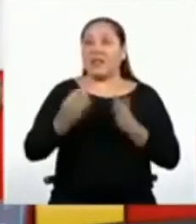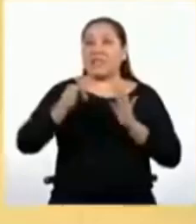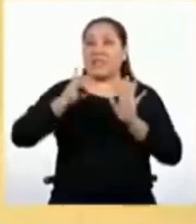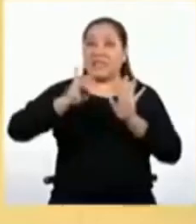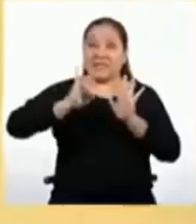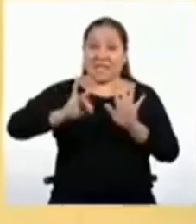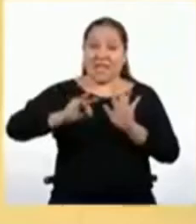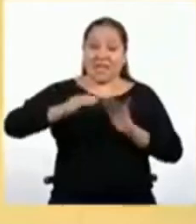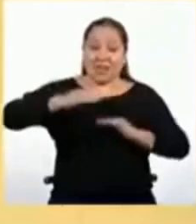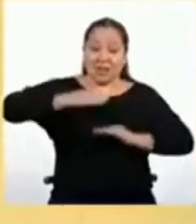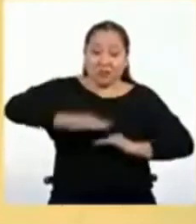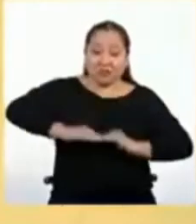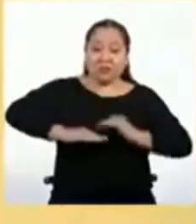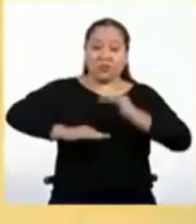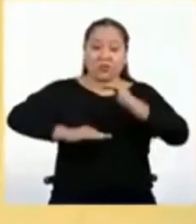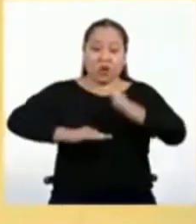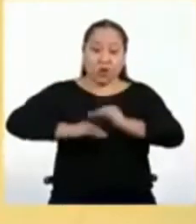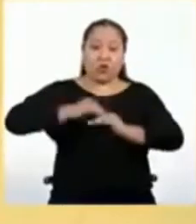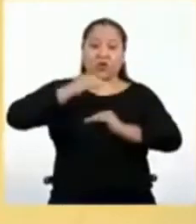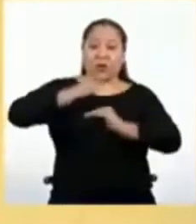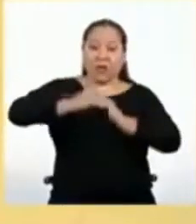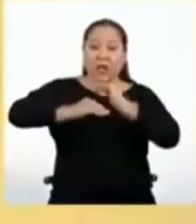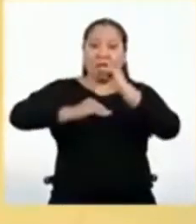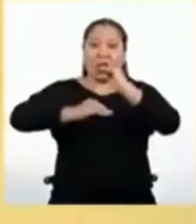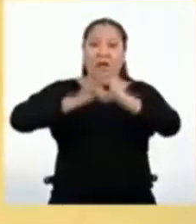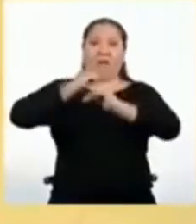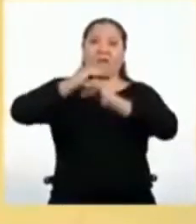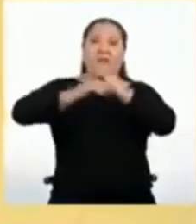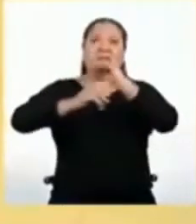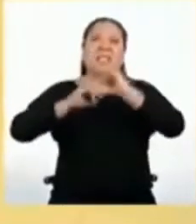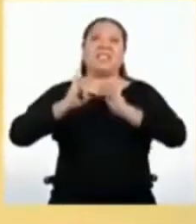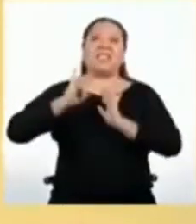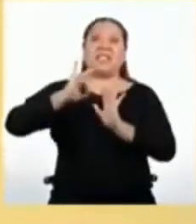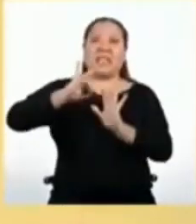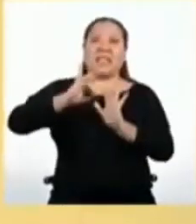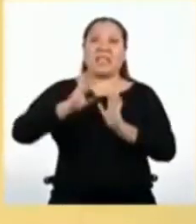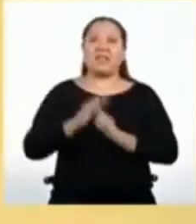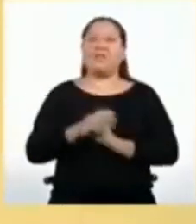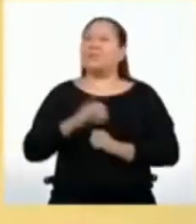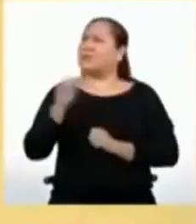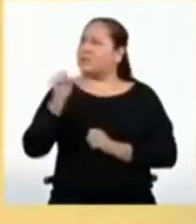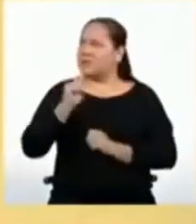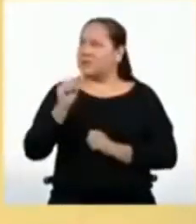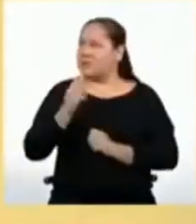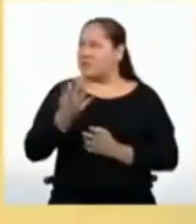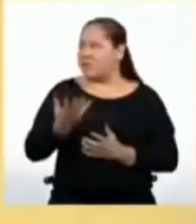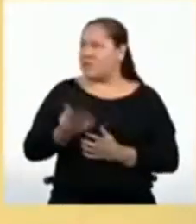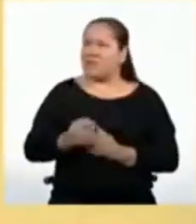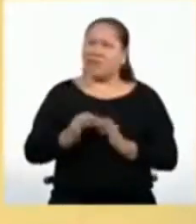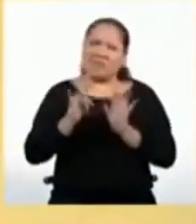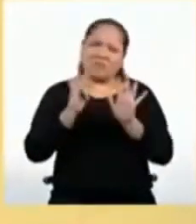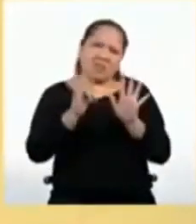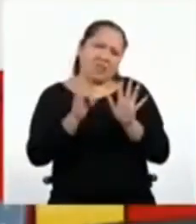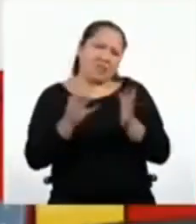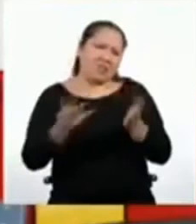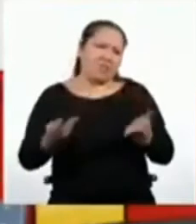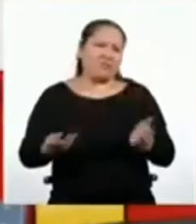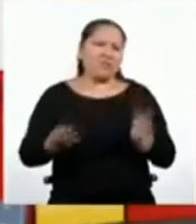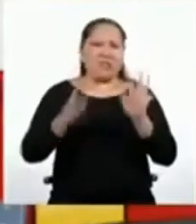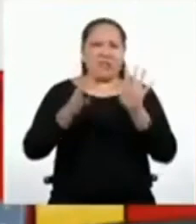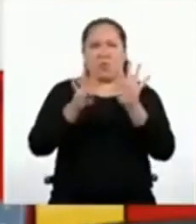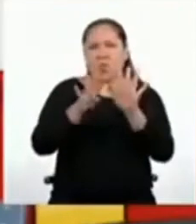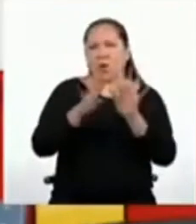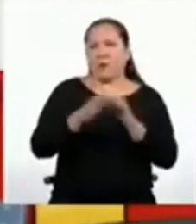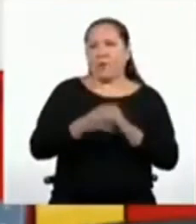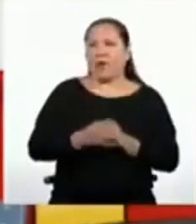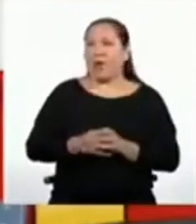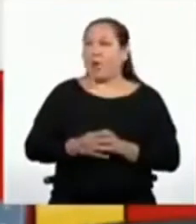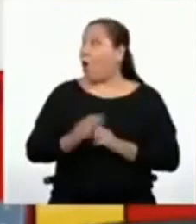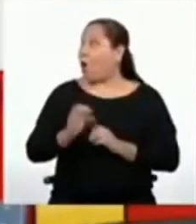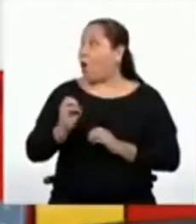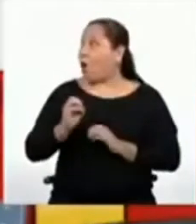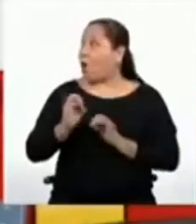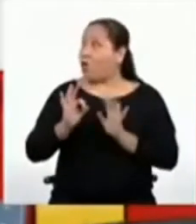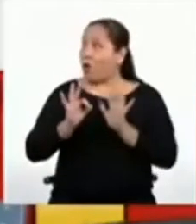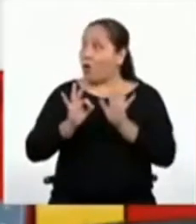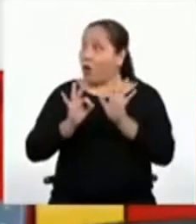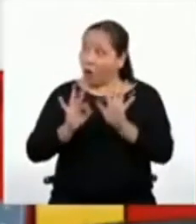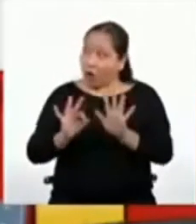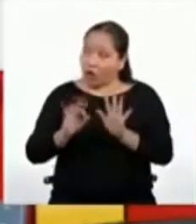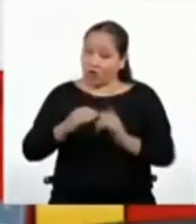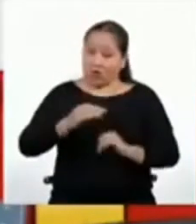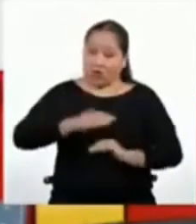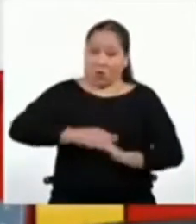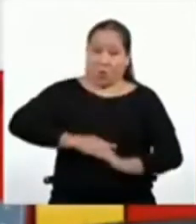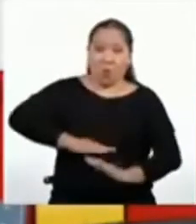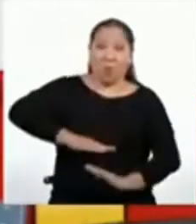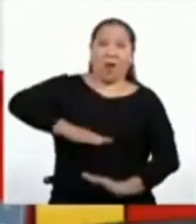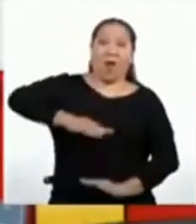naipes. Claro que sí. Todo se puede calcular de 7, de 9. O de 8 metros, como